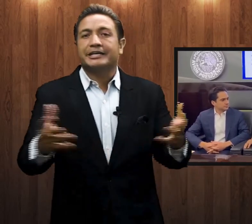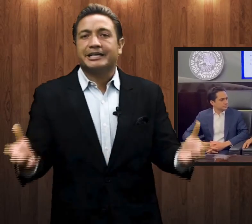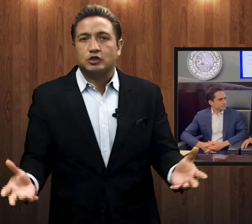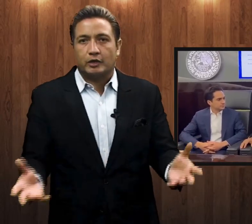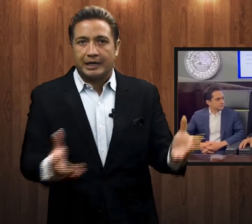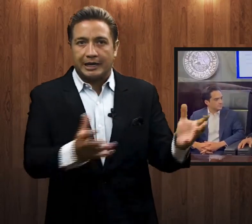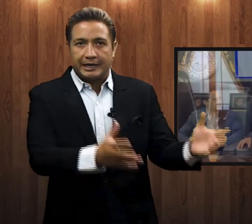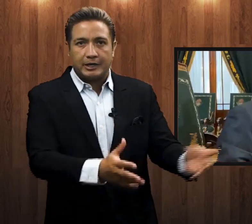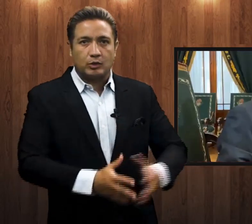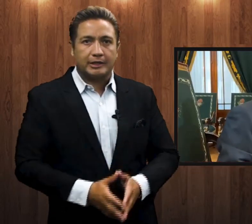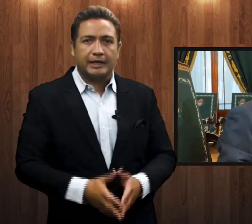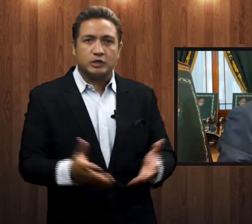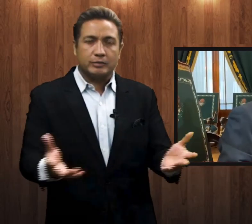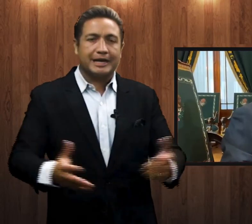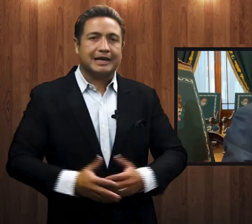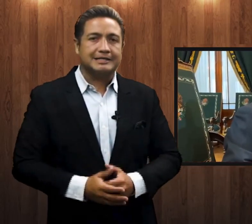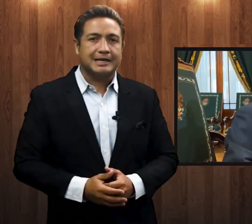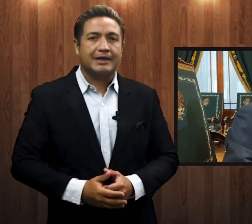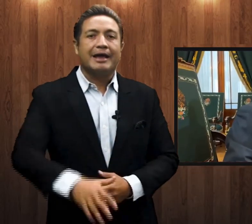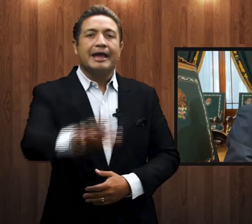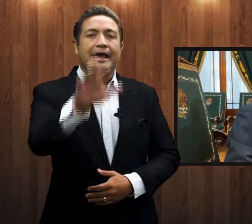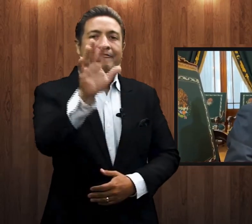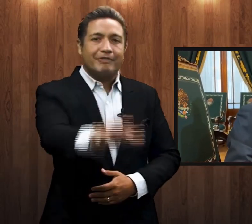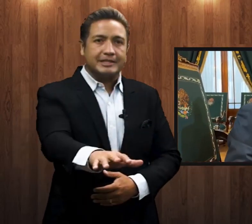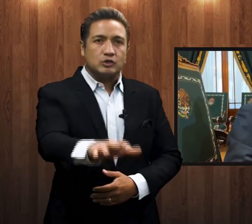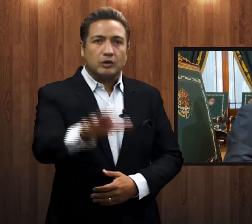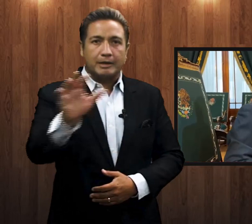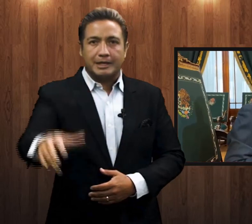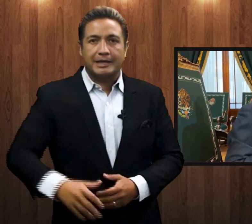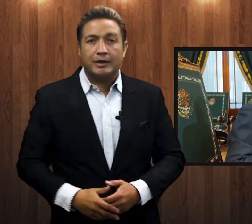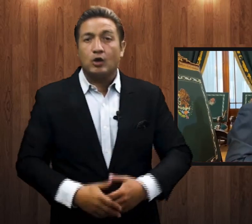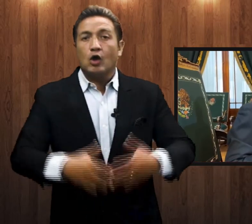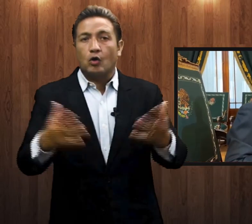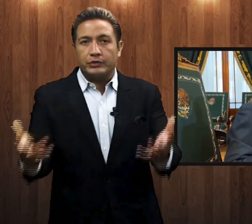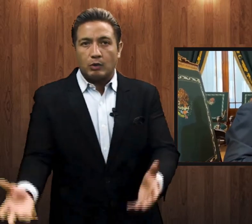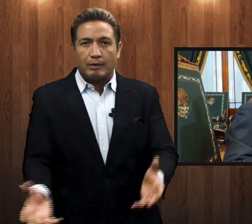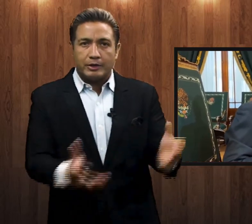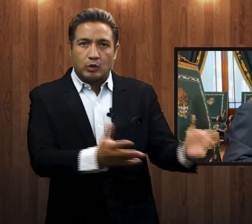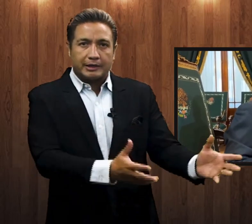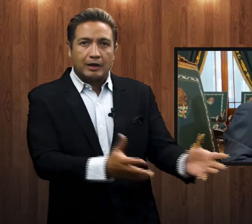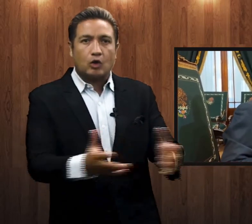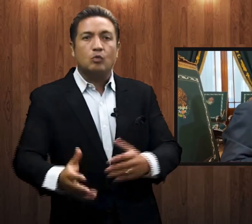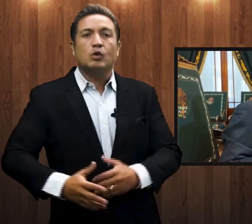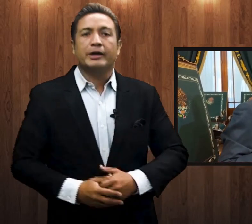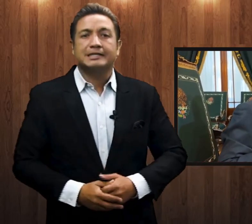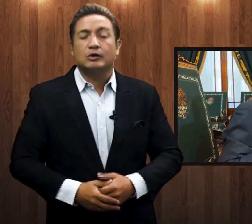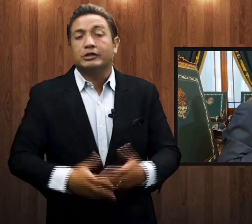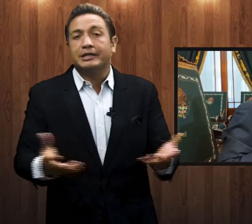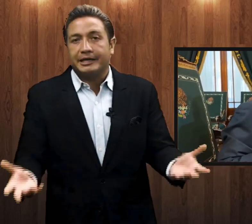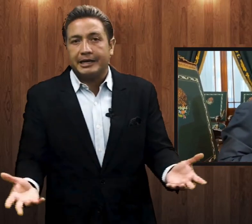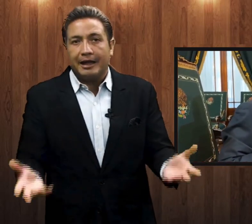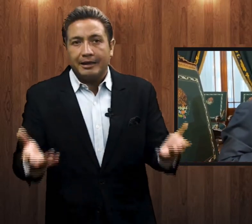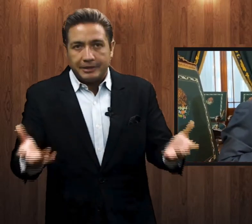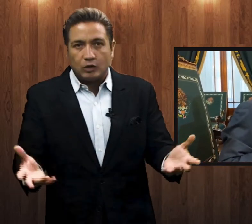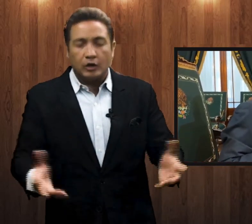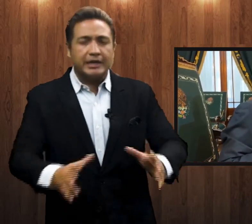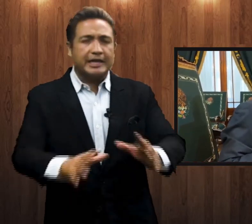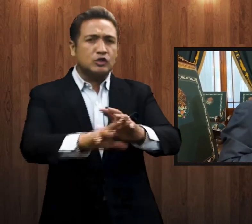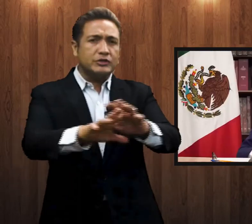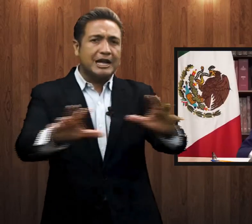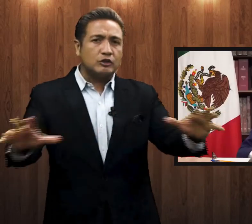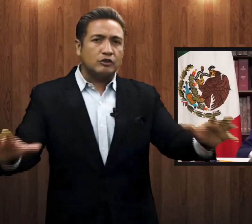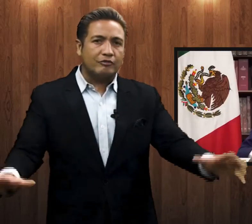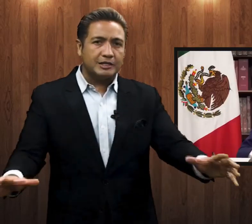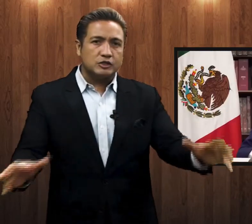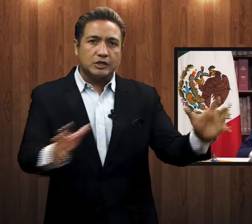y rechazó que la gira en Yucatán estuviera cancelada e enfatizó que el mandatario continuaba en Yucatán con muy buena salud y de gira. Dijo que